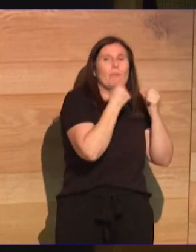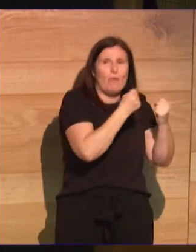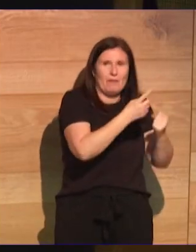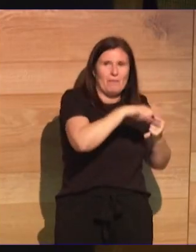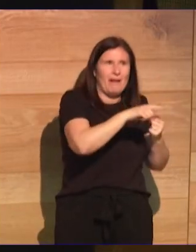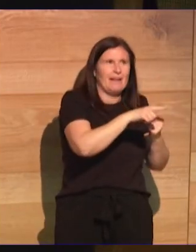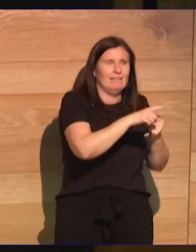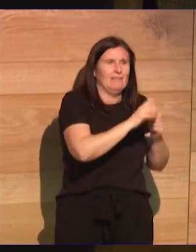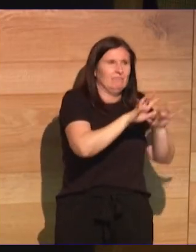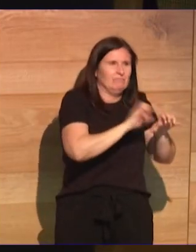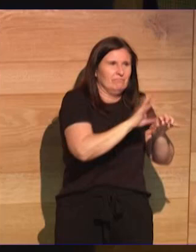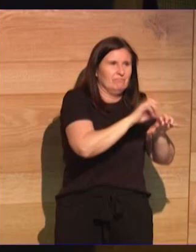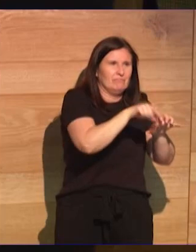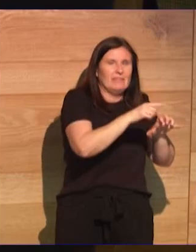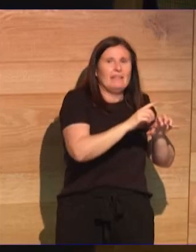tengamos.